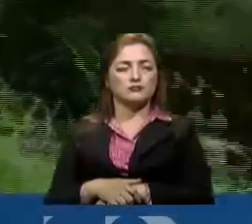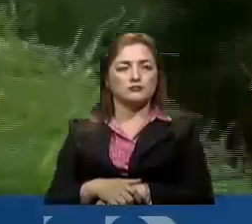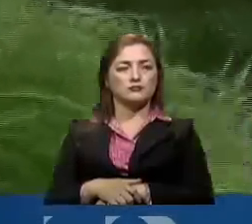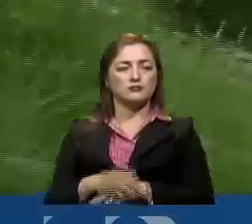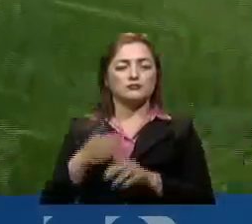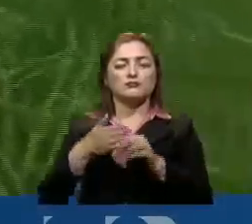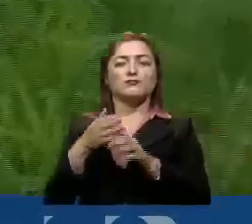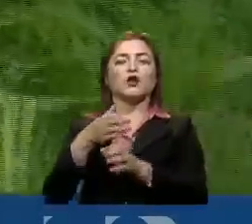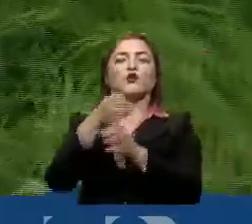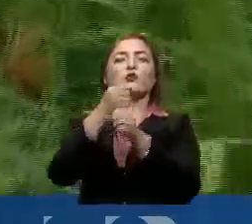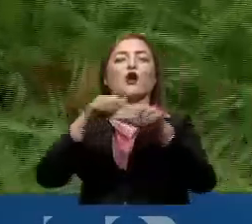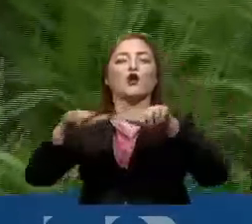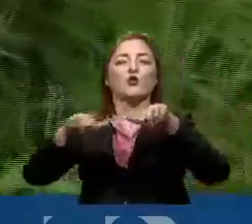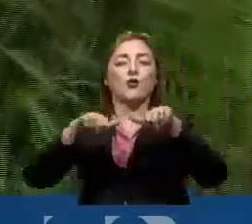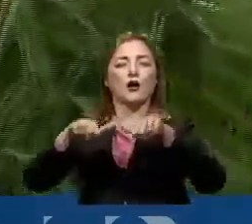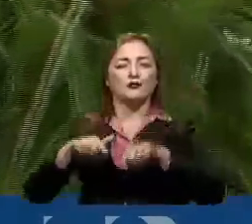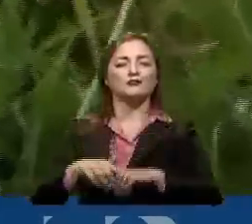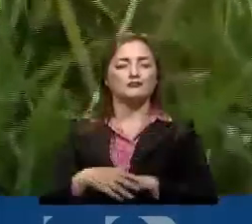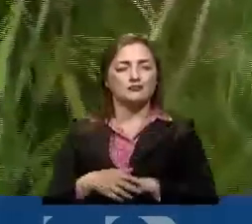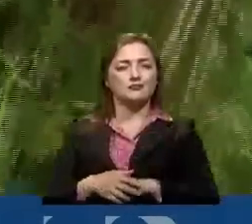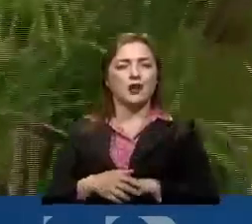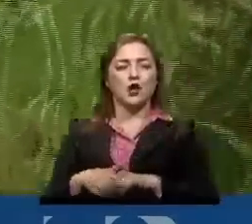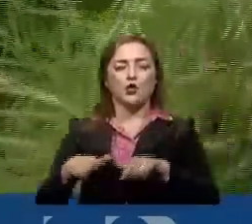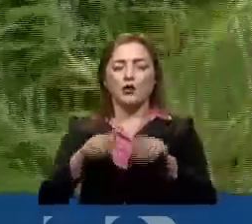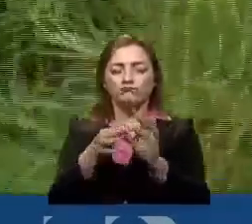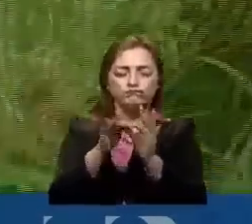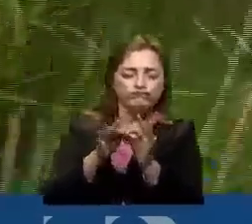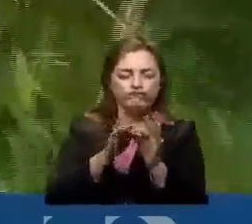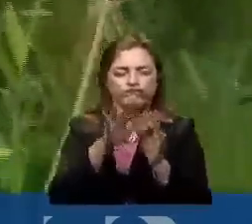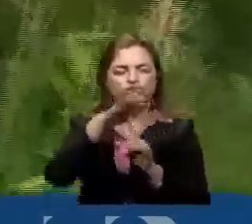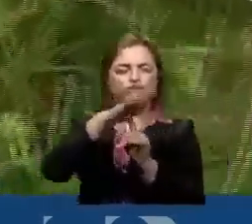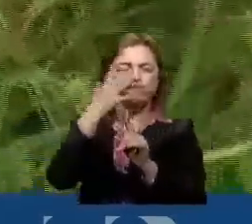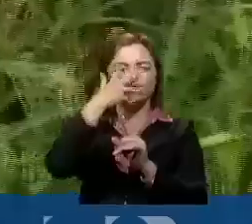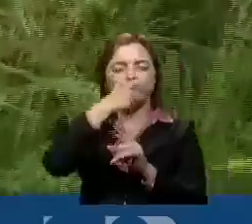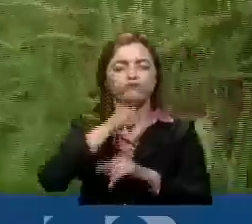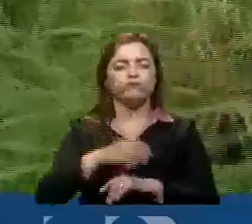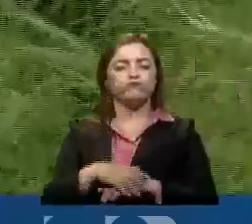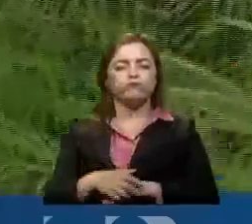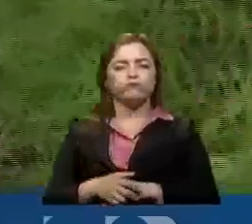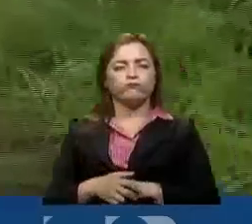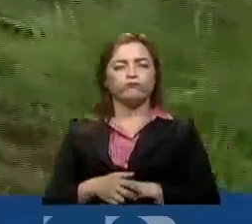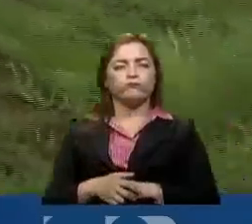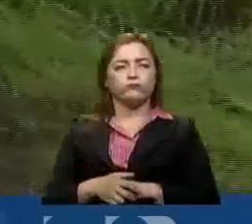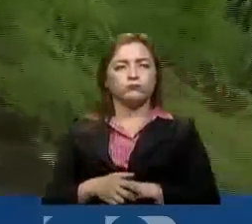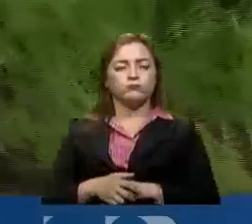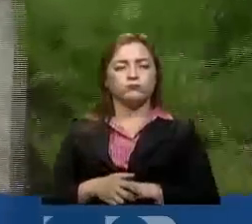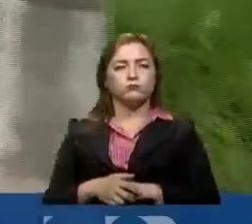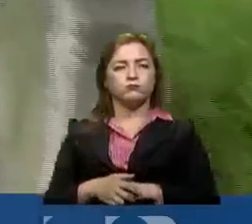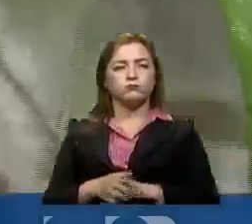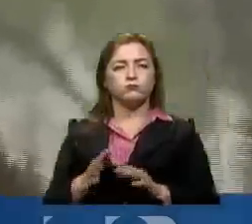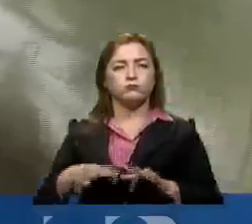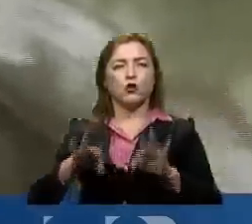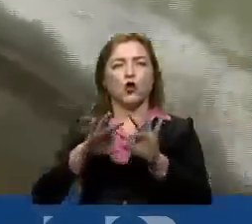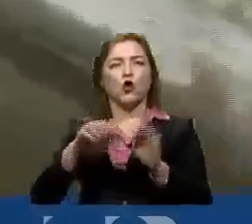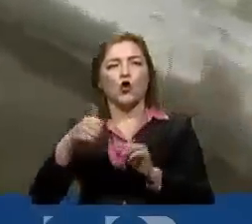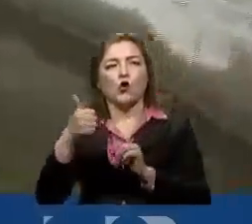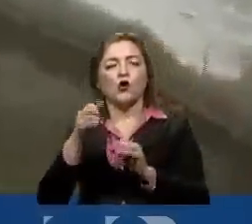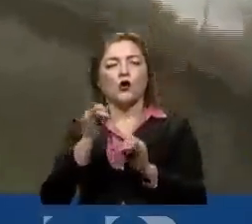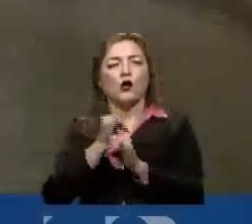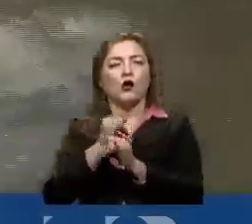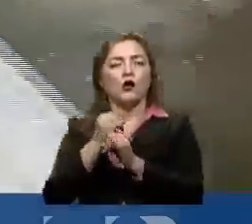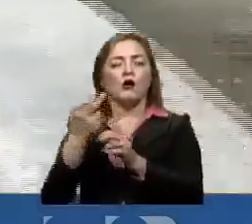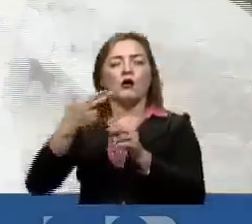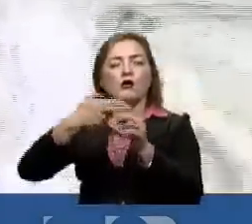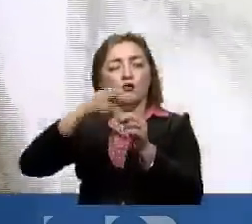intención es recuperar estos espacios. Pero reiteramos, nosotros es importante que intervengan otras instituciones, hasta instituciones